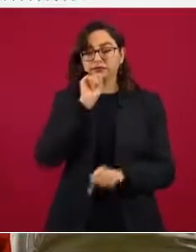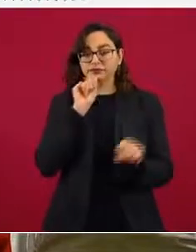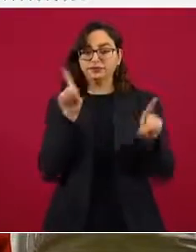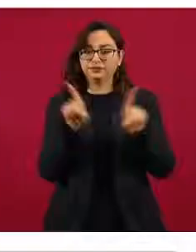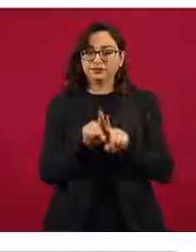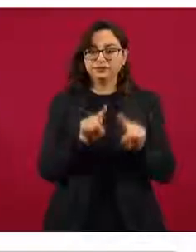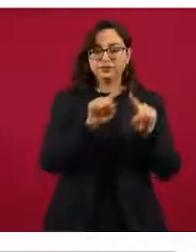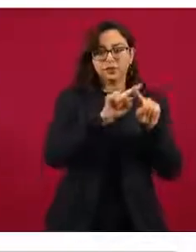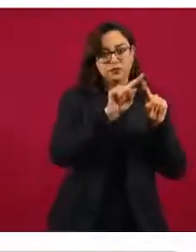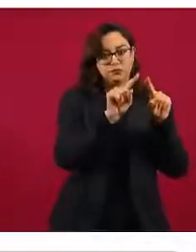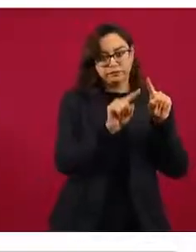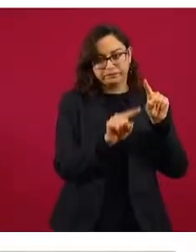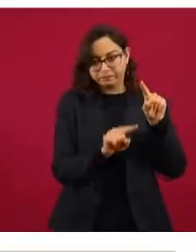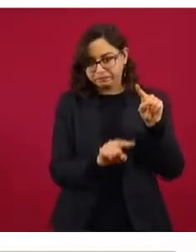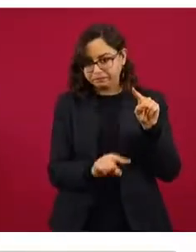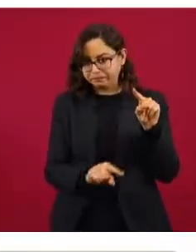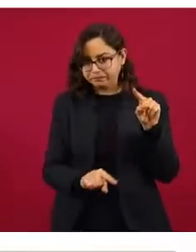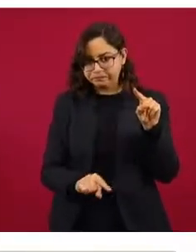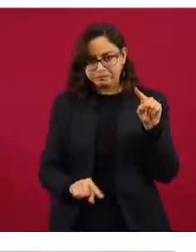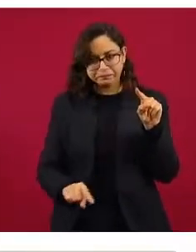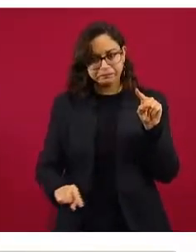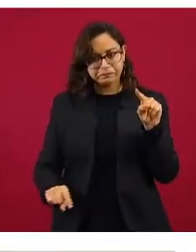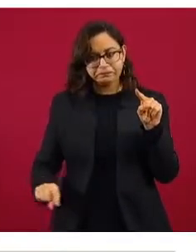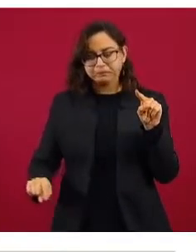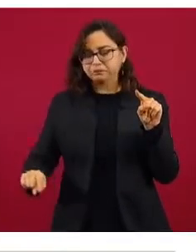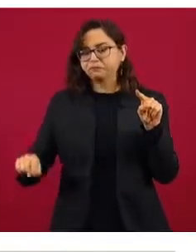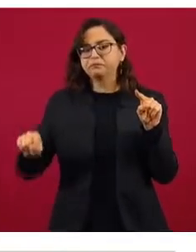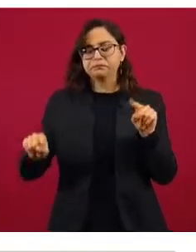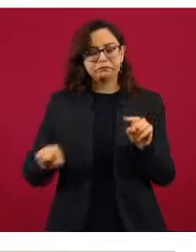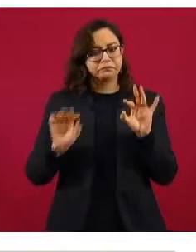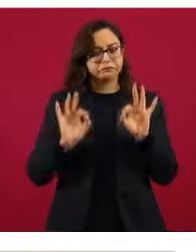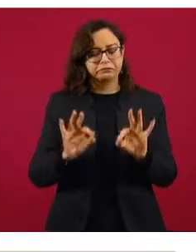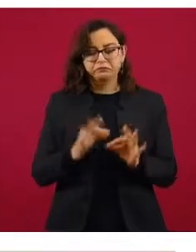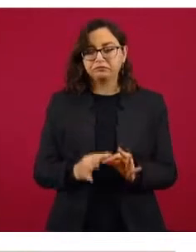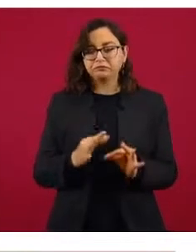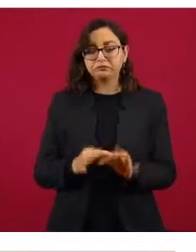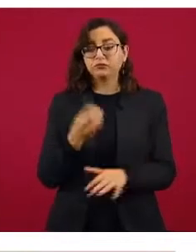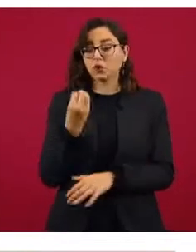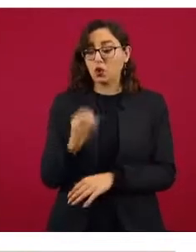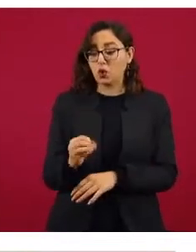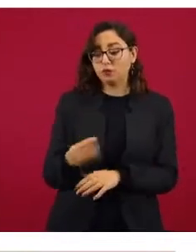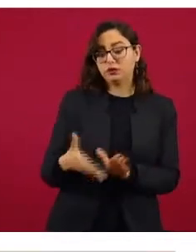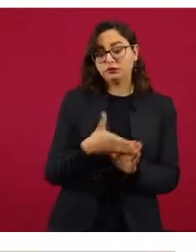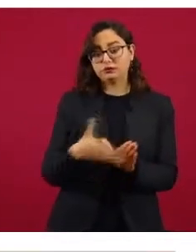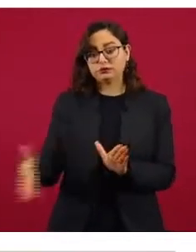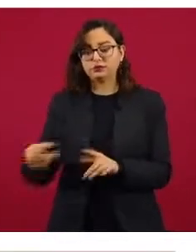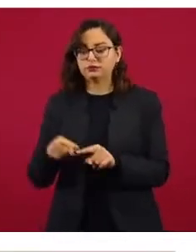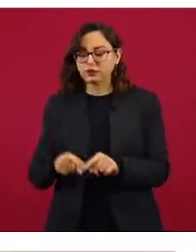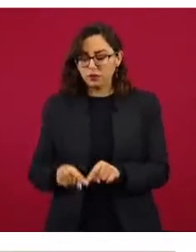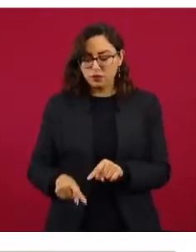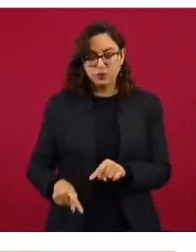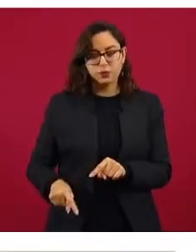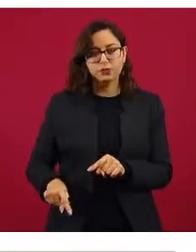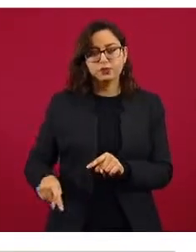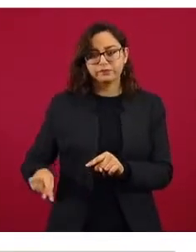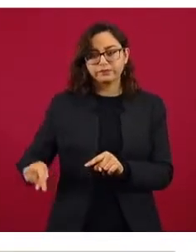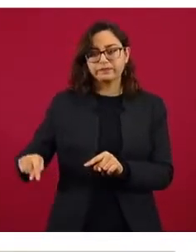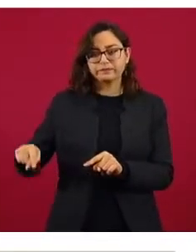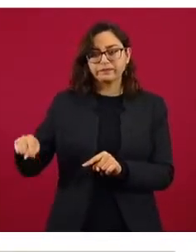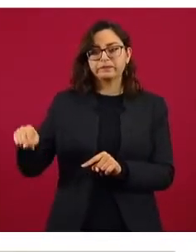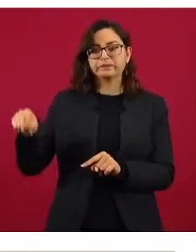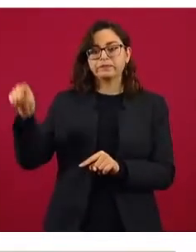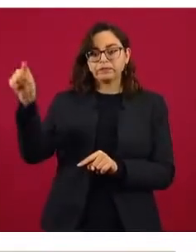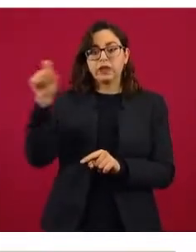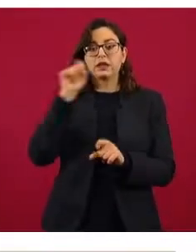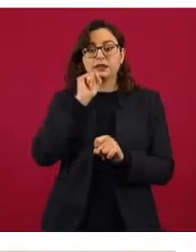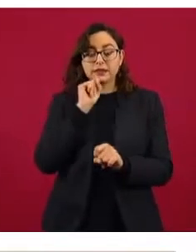es un patrón muy semejante al de Tabasco, había tenido una reducción sostenida, pero a partir de octubre, con este cambio hacia arriba, Tlaxcala también